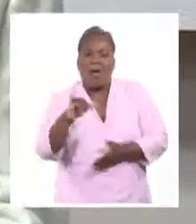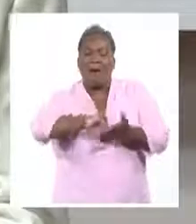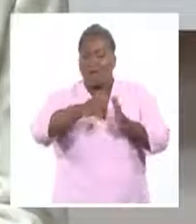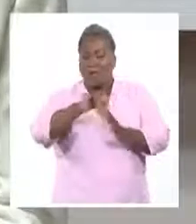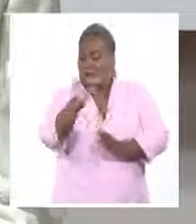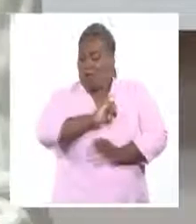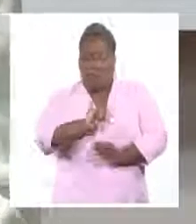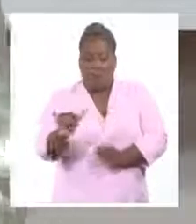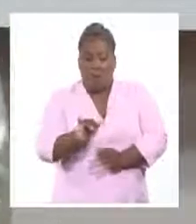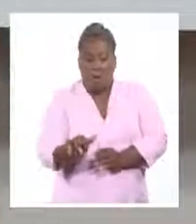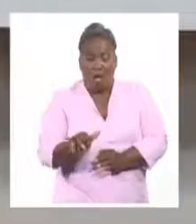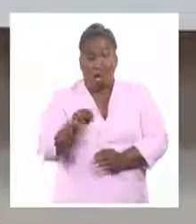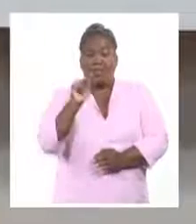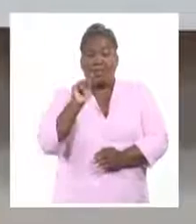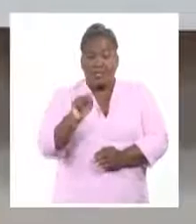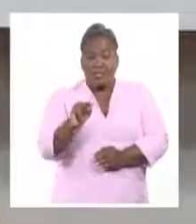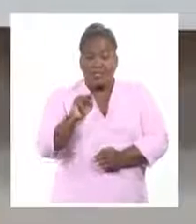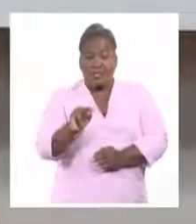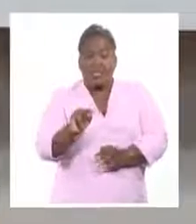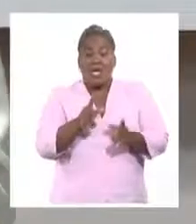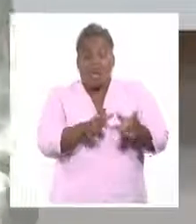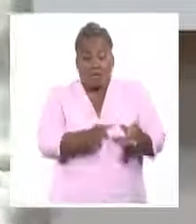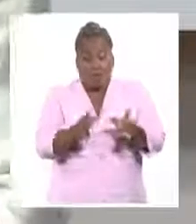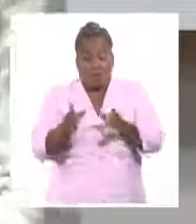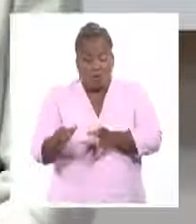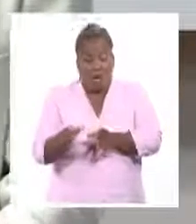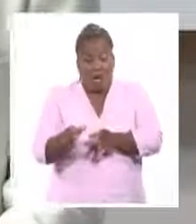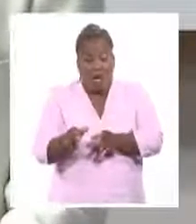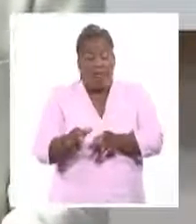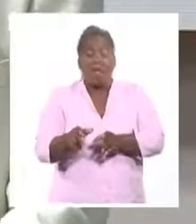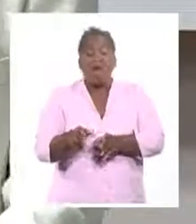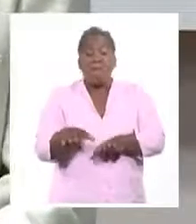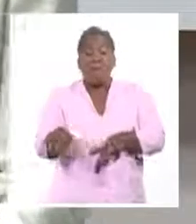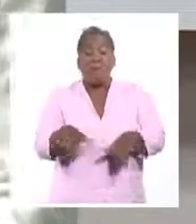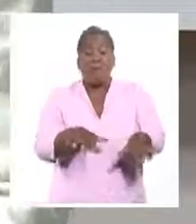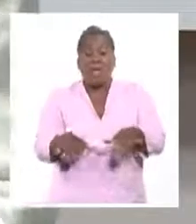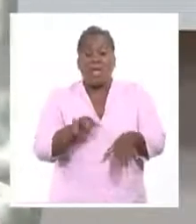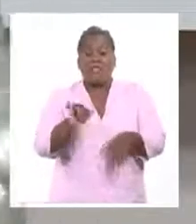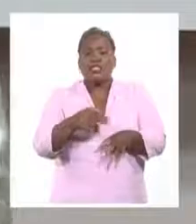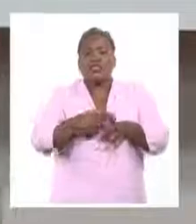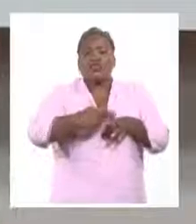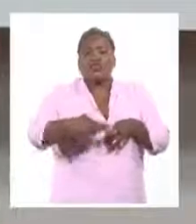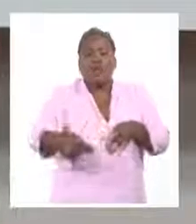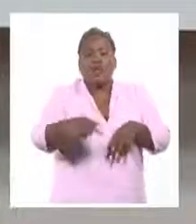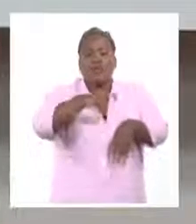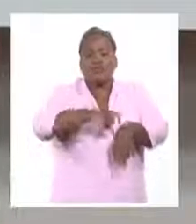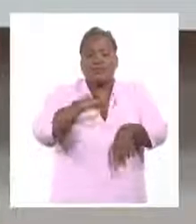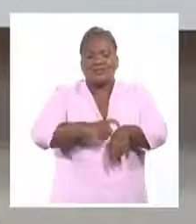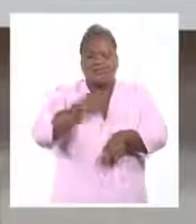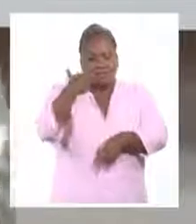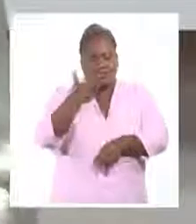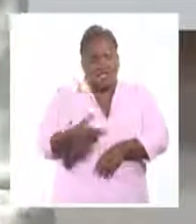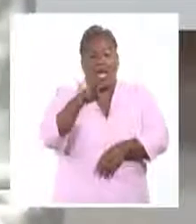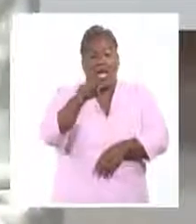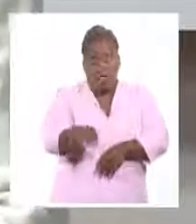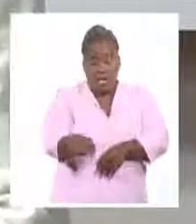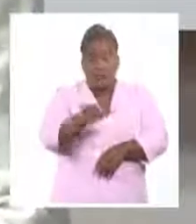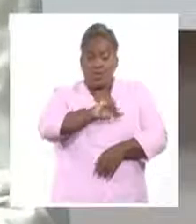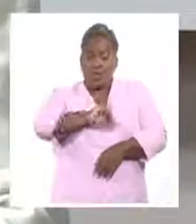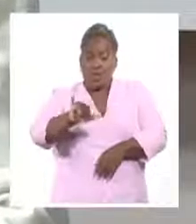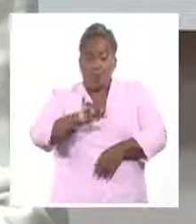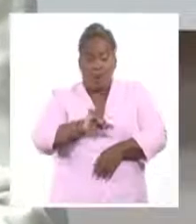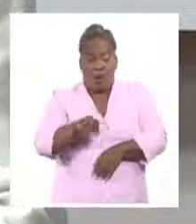comunidad y la expresión de esa vida en audiovisuales que son a la vez indagación y testimonio de un tiempo crucial, abrieron caminos por